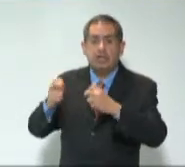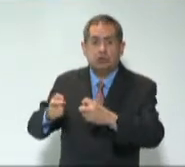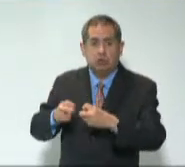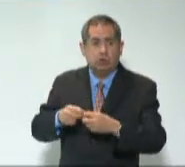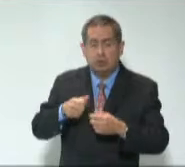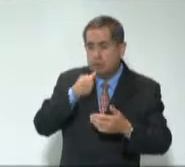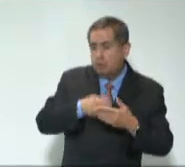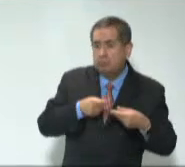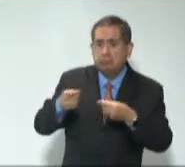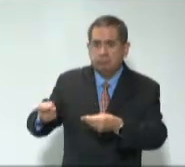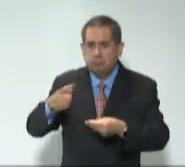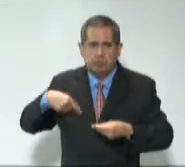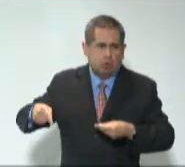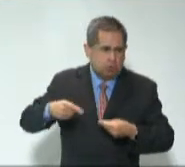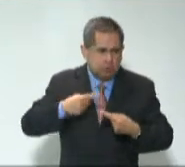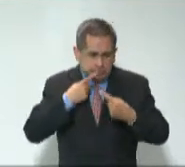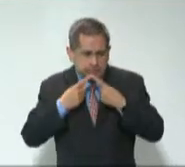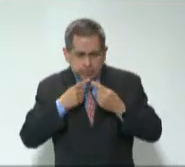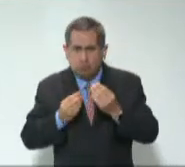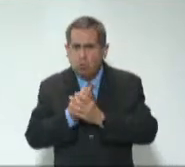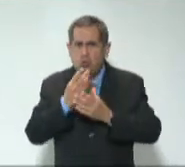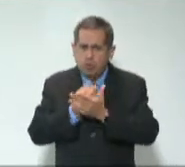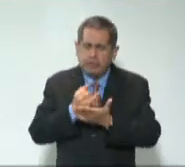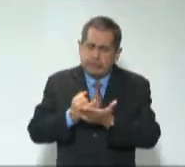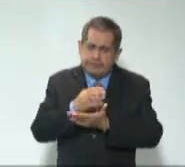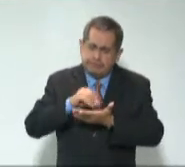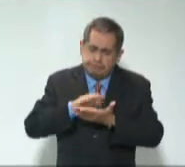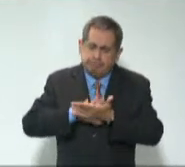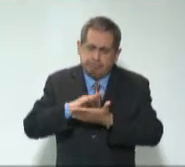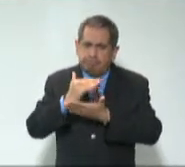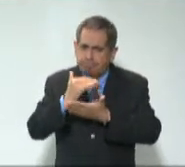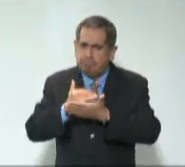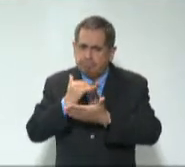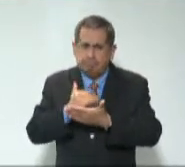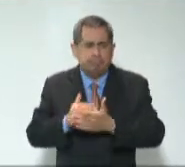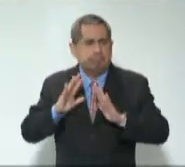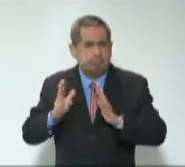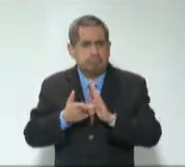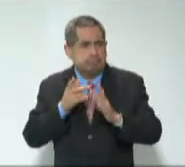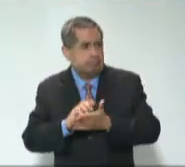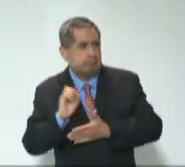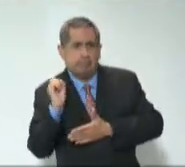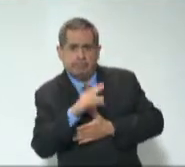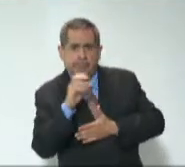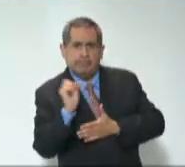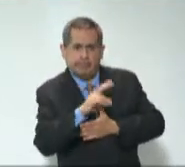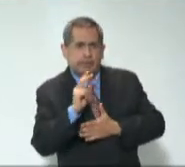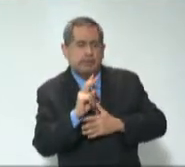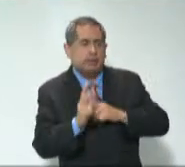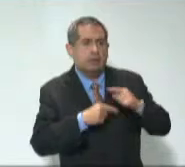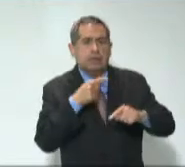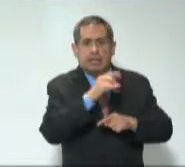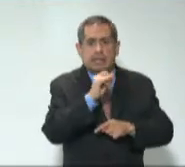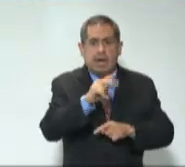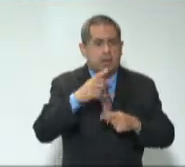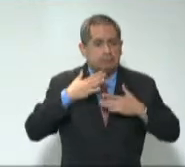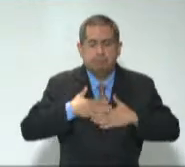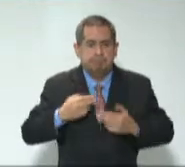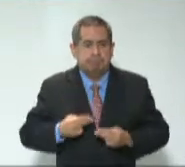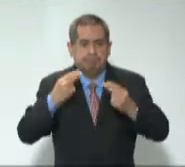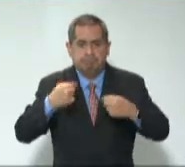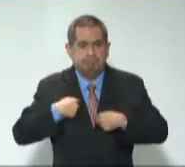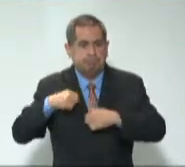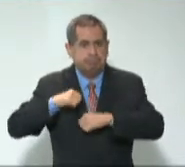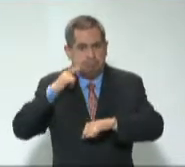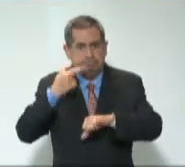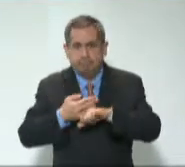emitido numerosos recursos nuevos de los cuales algunos han sido remitidos al inai por no ser materia de la competencia de la